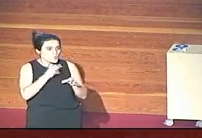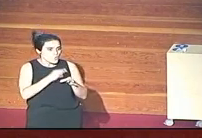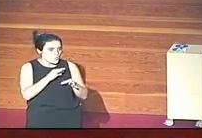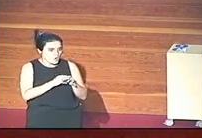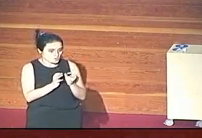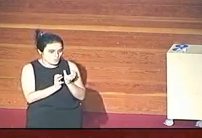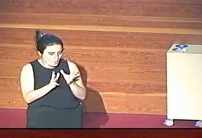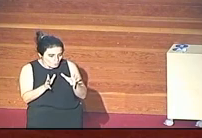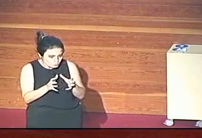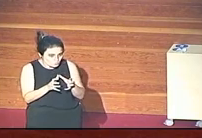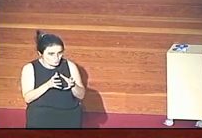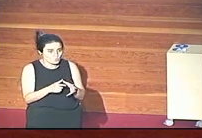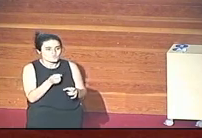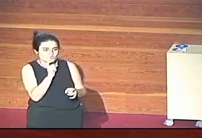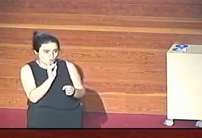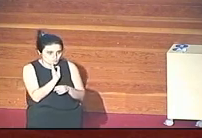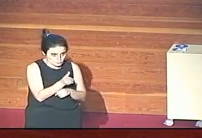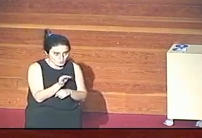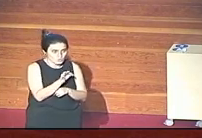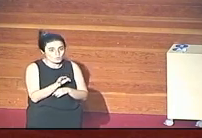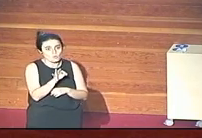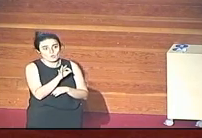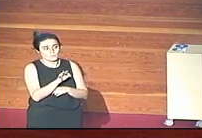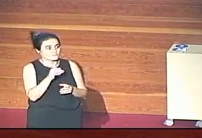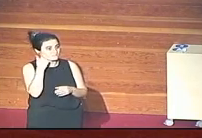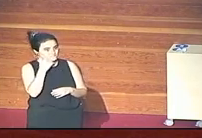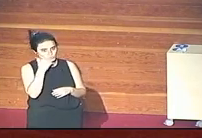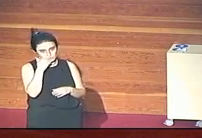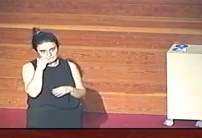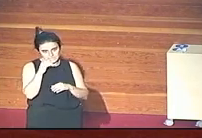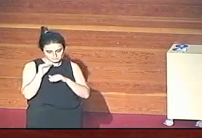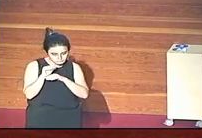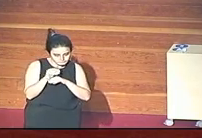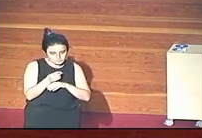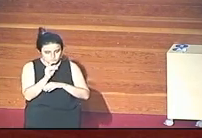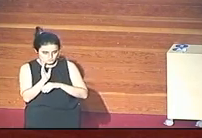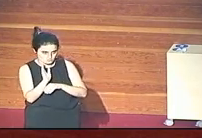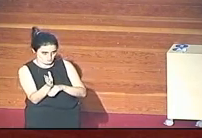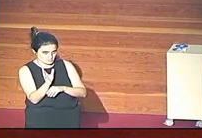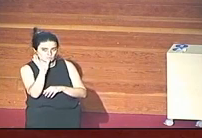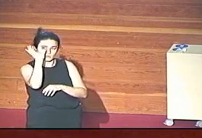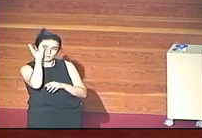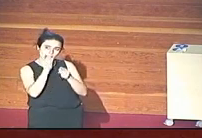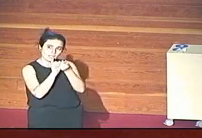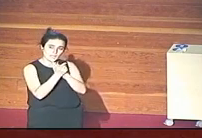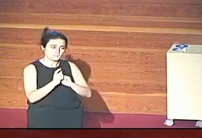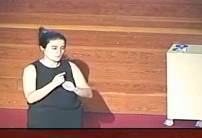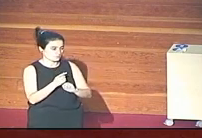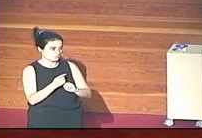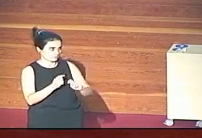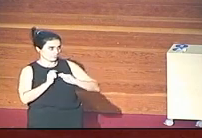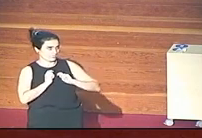afecta a los cultivos de las frutas a que no sabe el cambio climático bueno pues es un reportaje